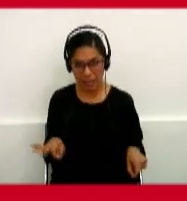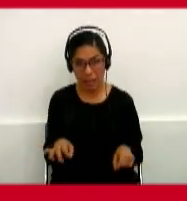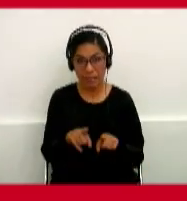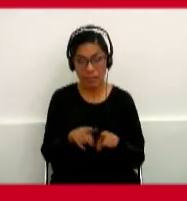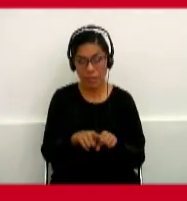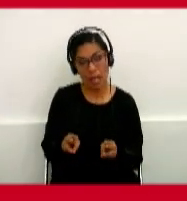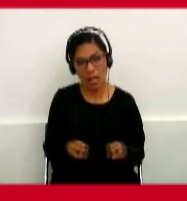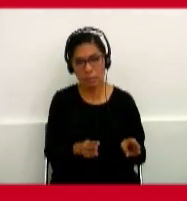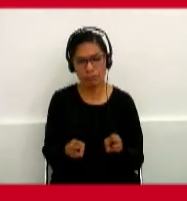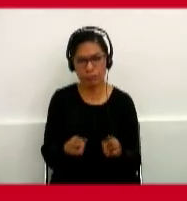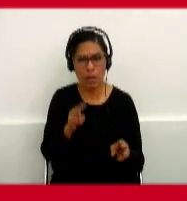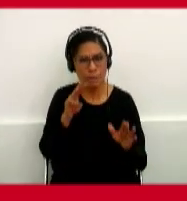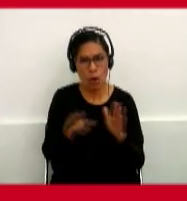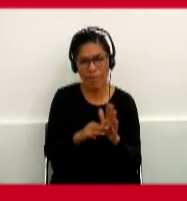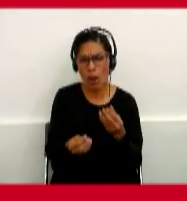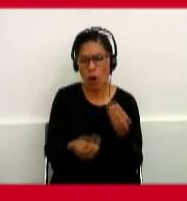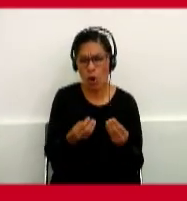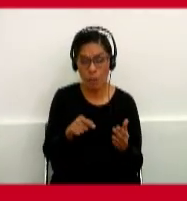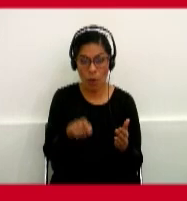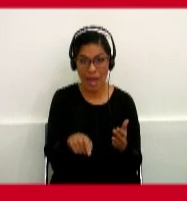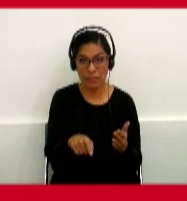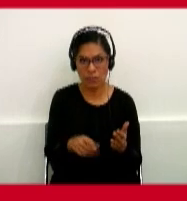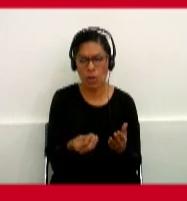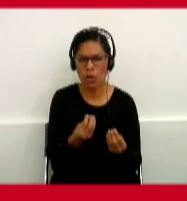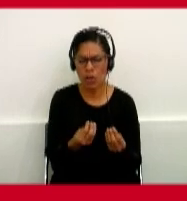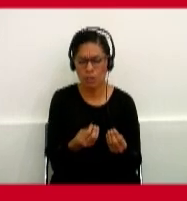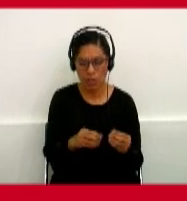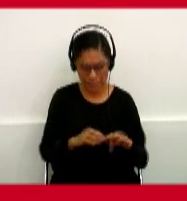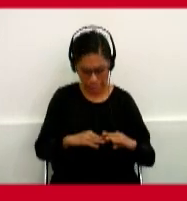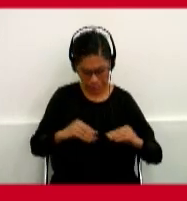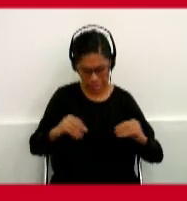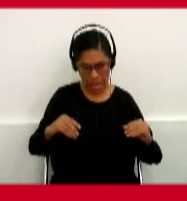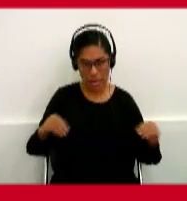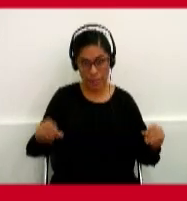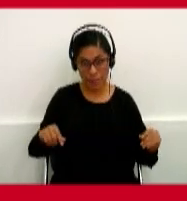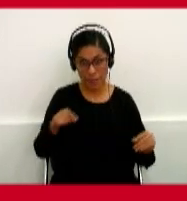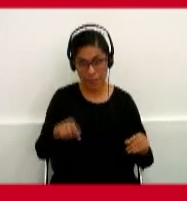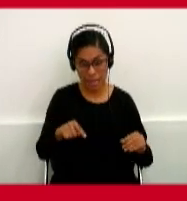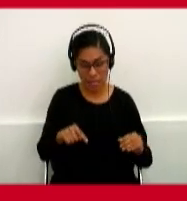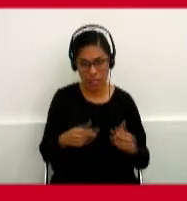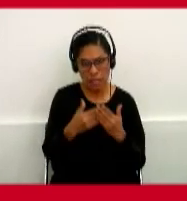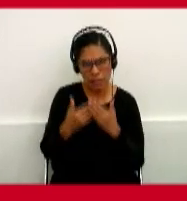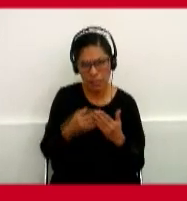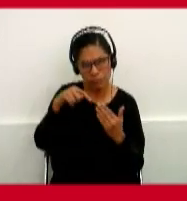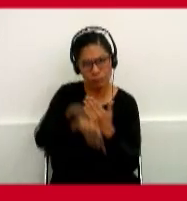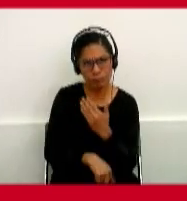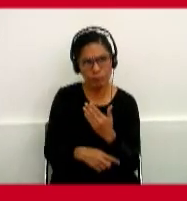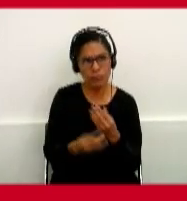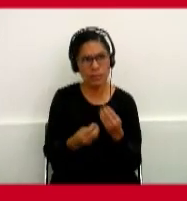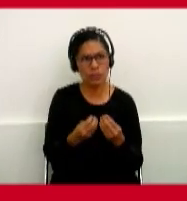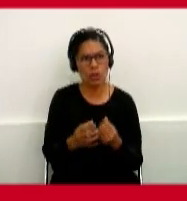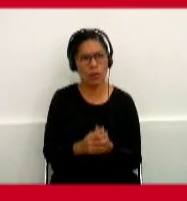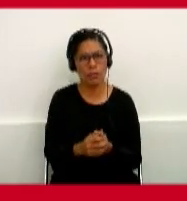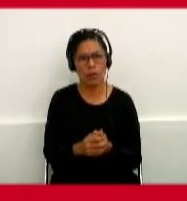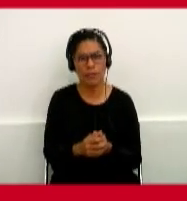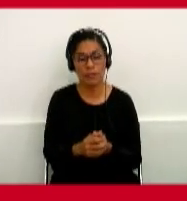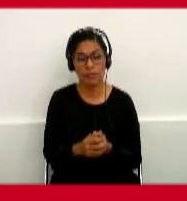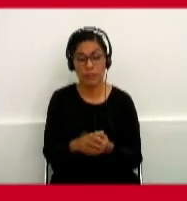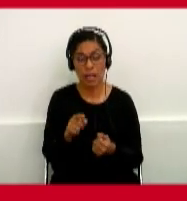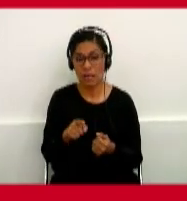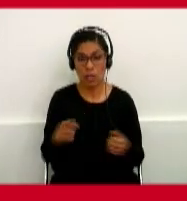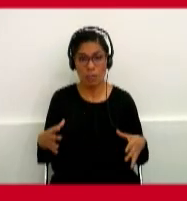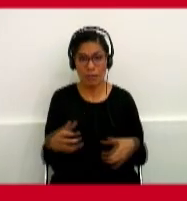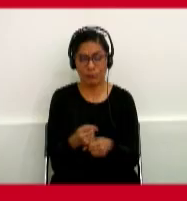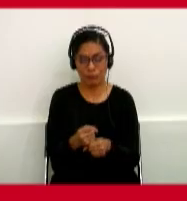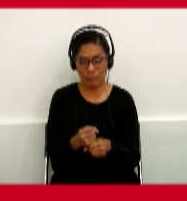que mejor representa el comportamiento del suelo, ¿no? Para nuestro estudio del PAD, le hemos